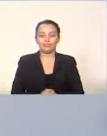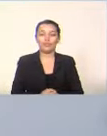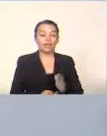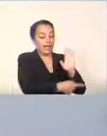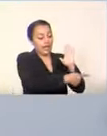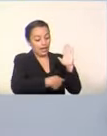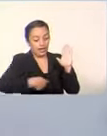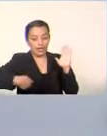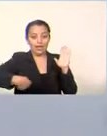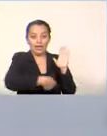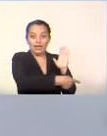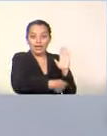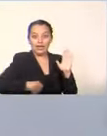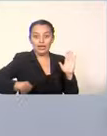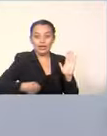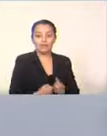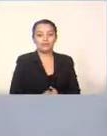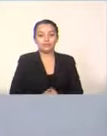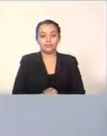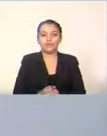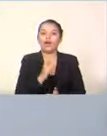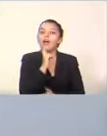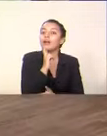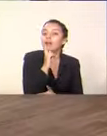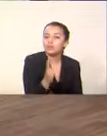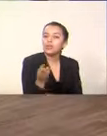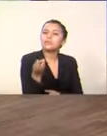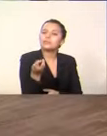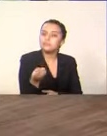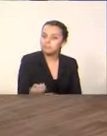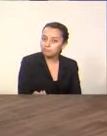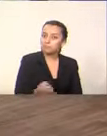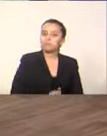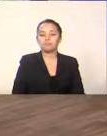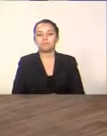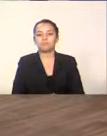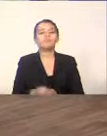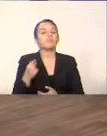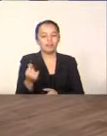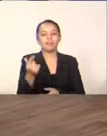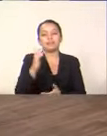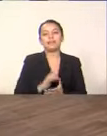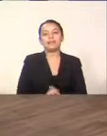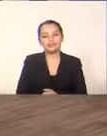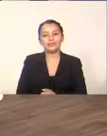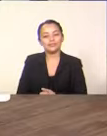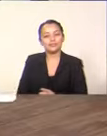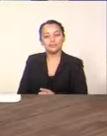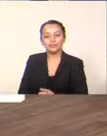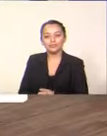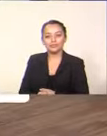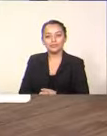poder escribir la diferencia de esta operación. Ahora sí, Alejandra, ahora está más fácil, ¿no? Pues ahora ya solo queda hacer la